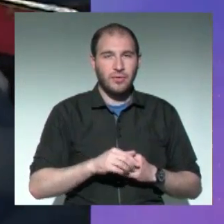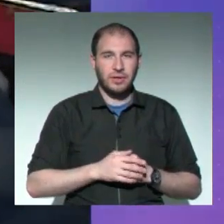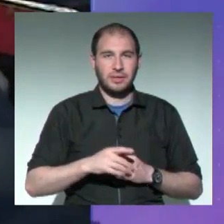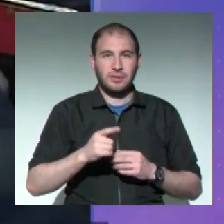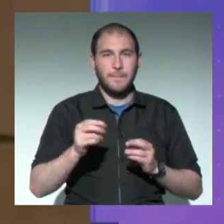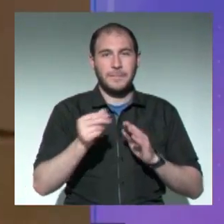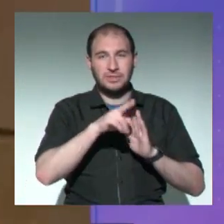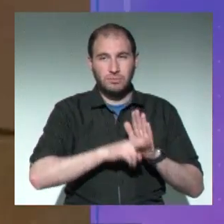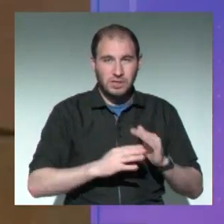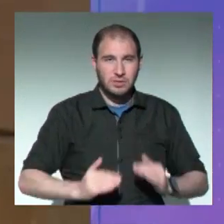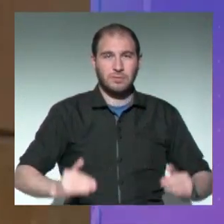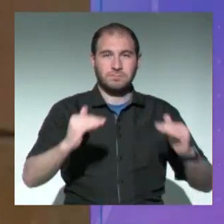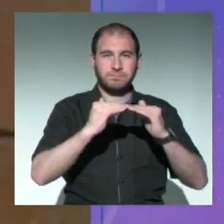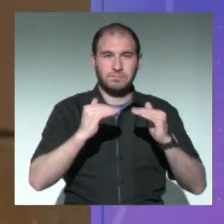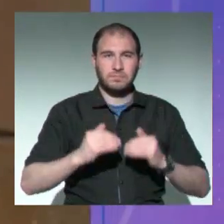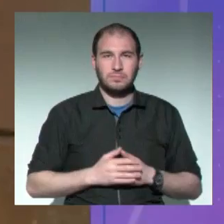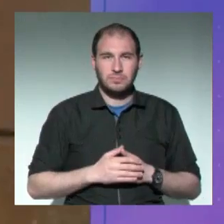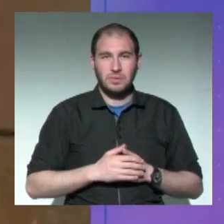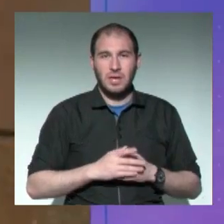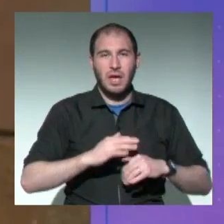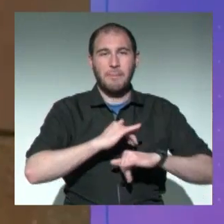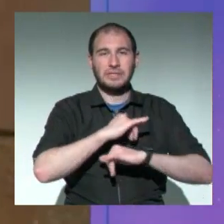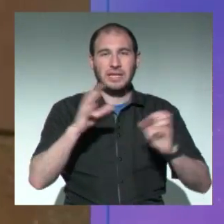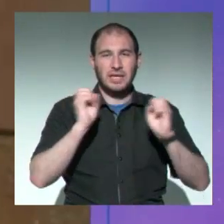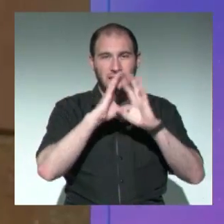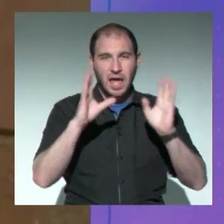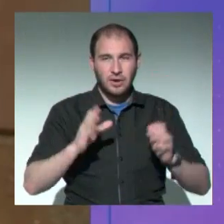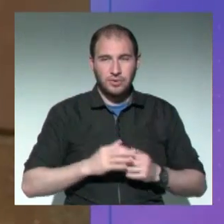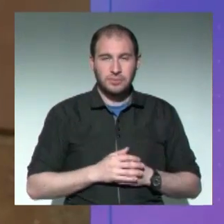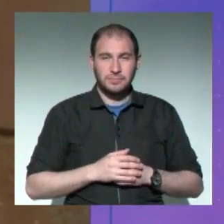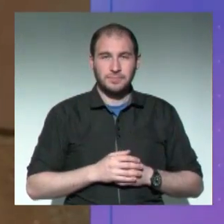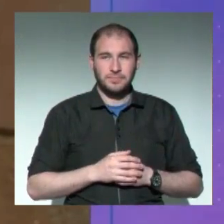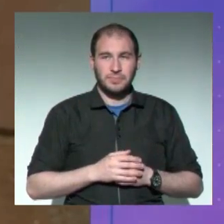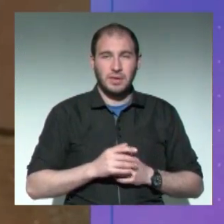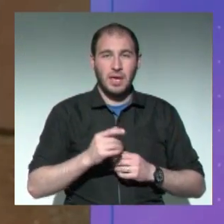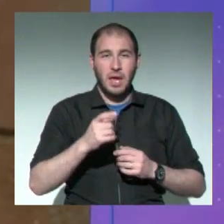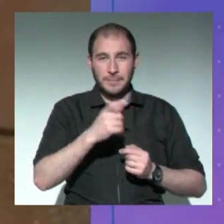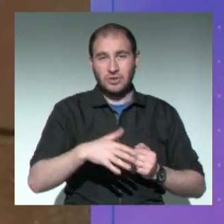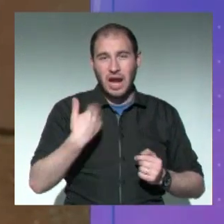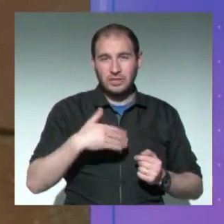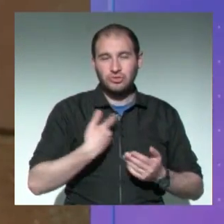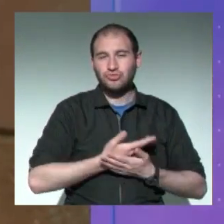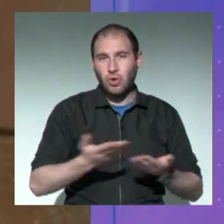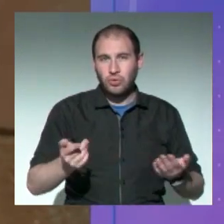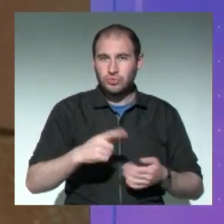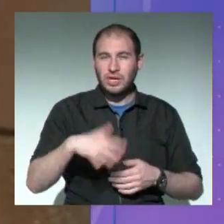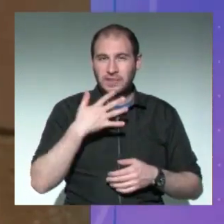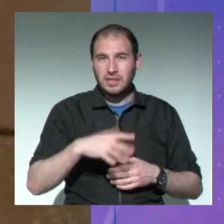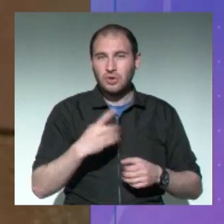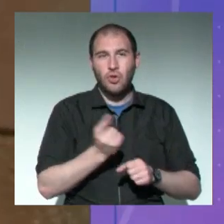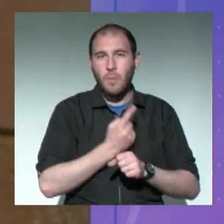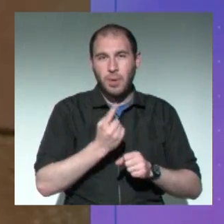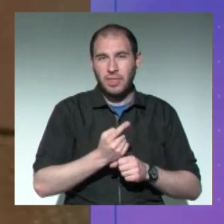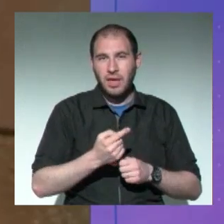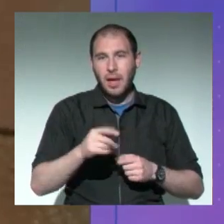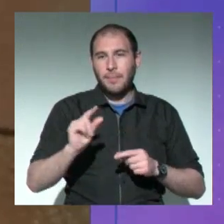llegar a un presupuesto equilibrado, de dar un mensaje claro hacia los propios argentinos, de entender que no podemos seguir